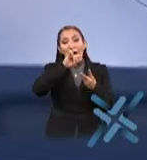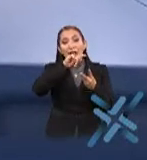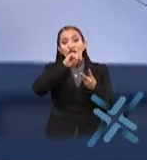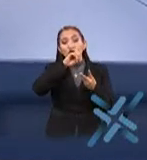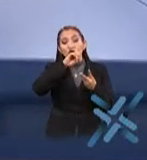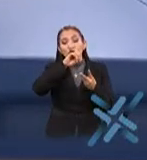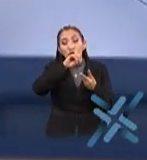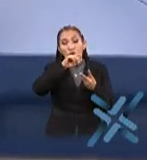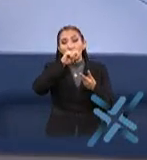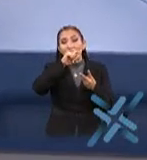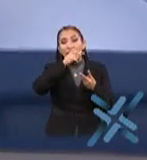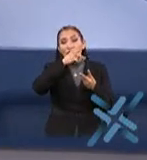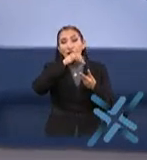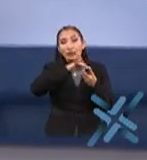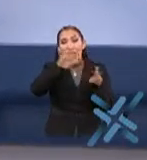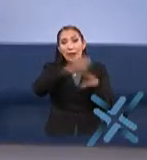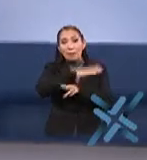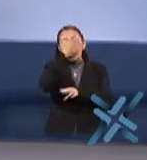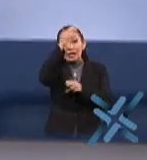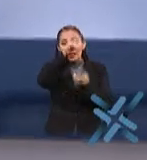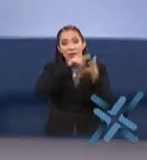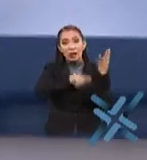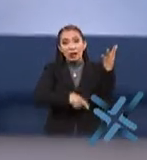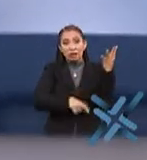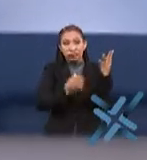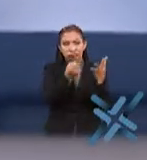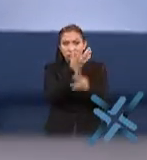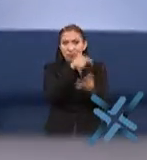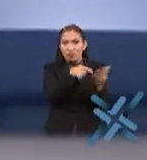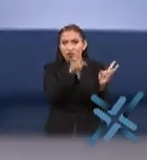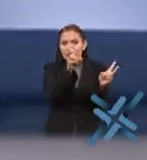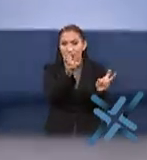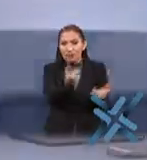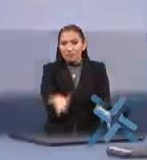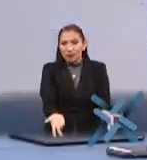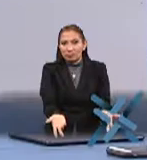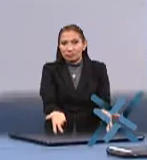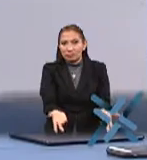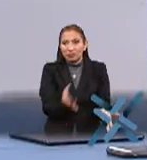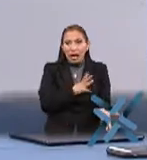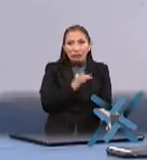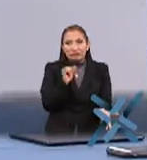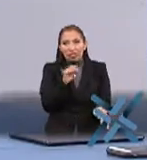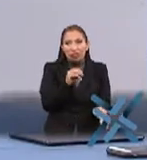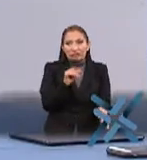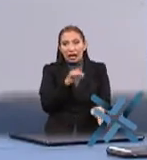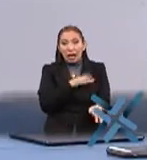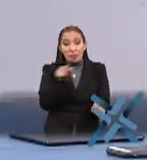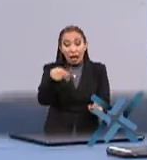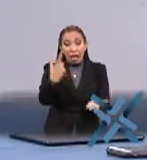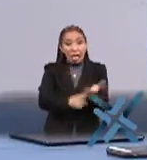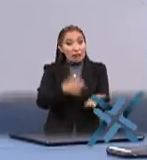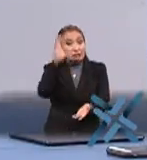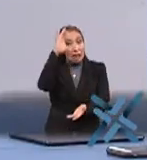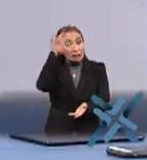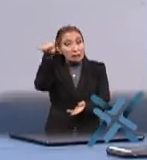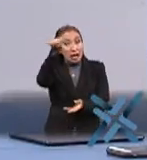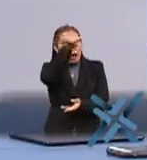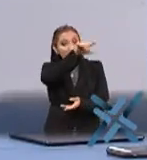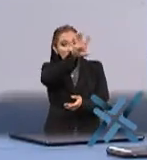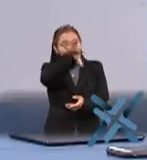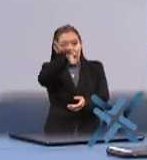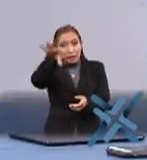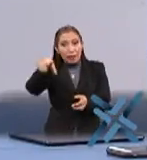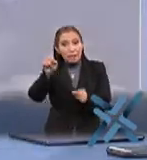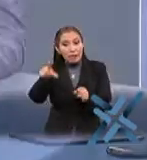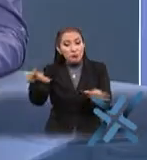por ejemplo, ¿no? El cambio climático, que finalmente pues dicen es el cambio climático y sí existe o no existe, pero ahí hay mucha ciencia que involucra diferentes